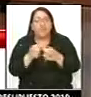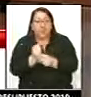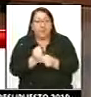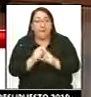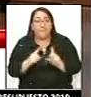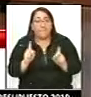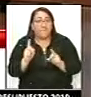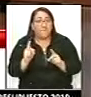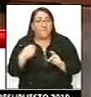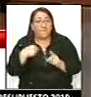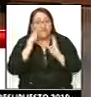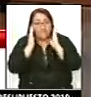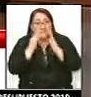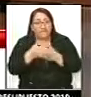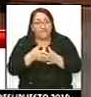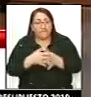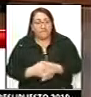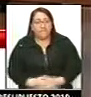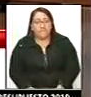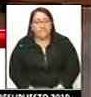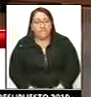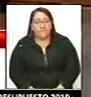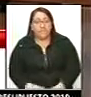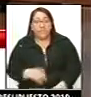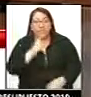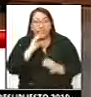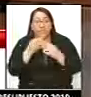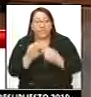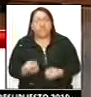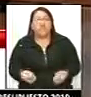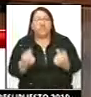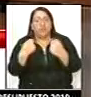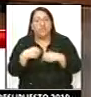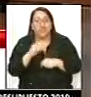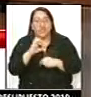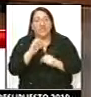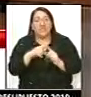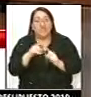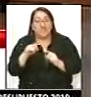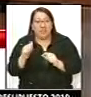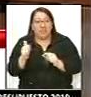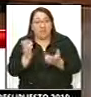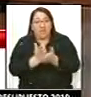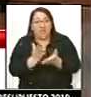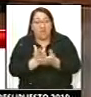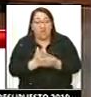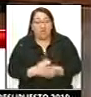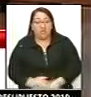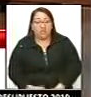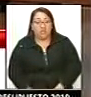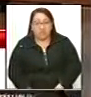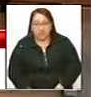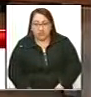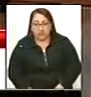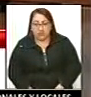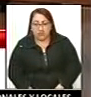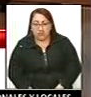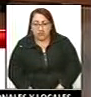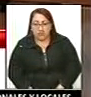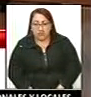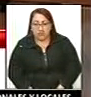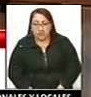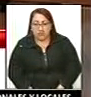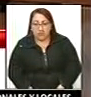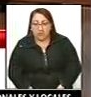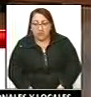Pero si nos centramos en que el padre de familia venga a una citación del colegio, quien viene es